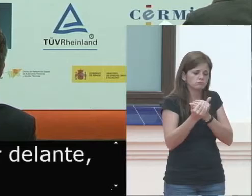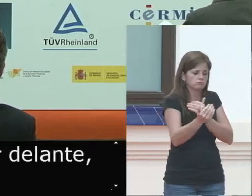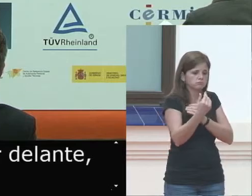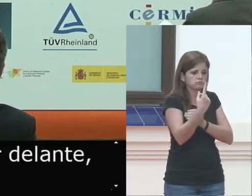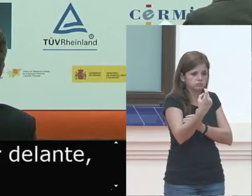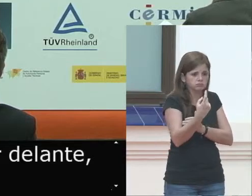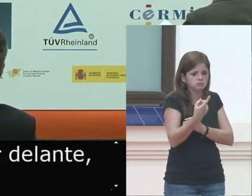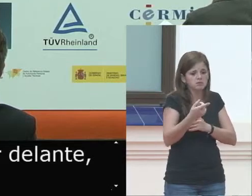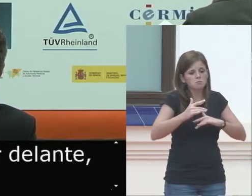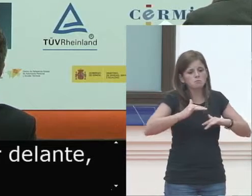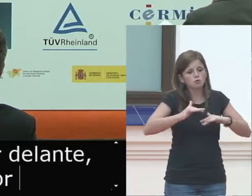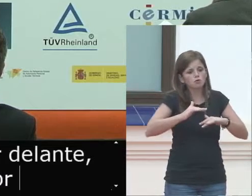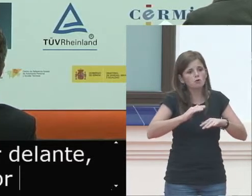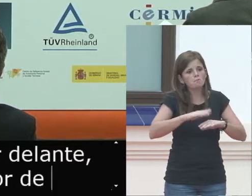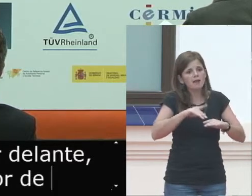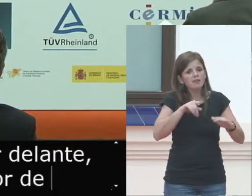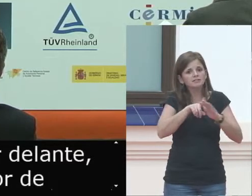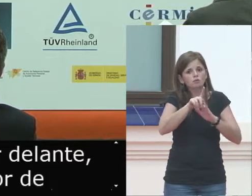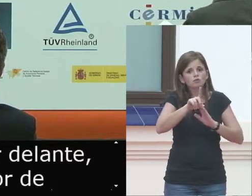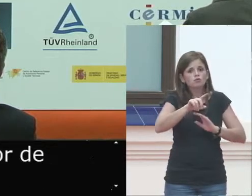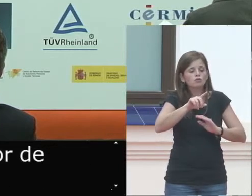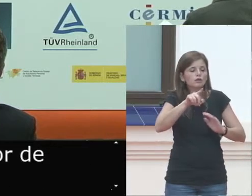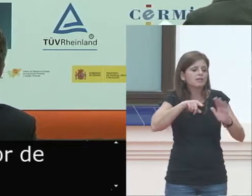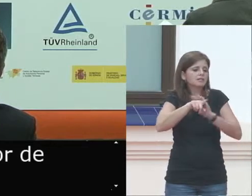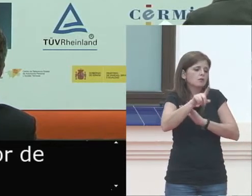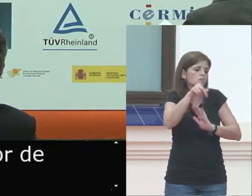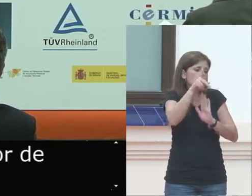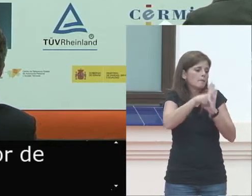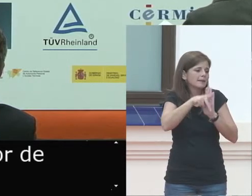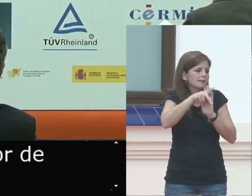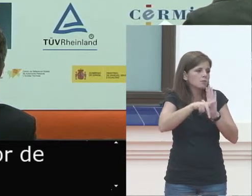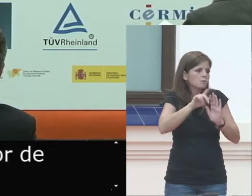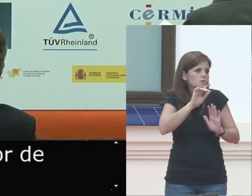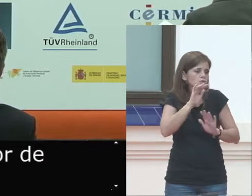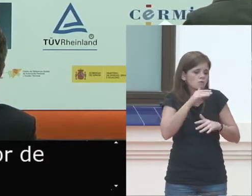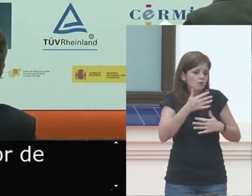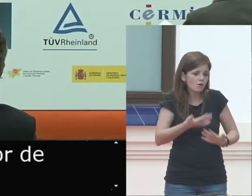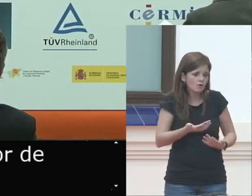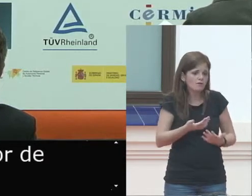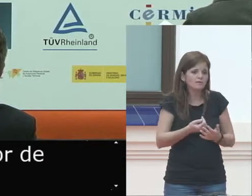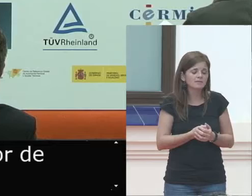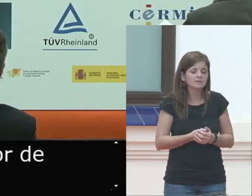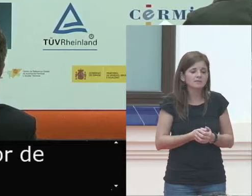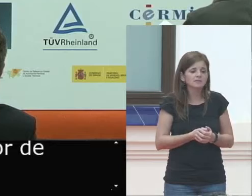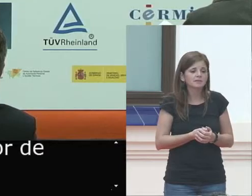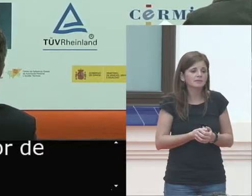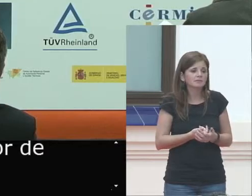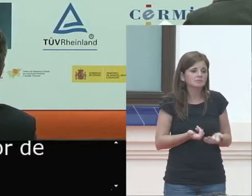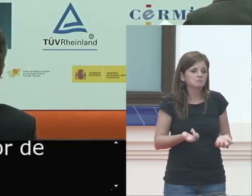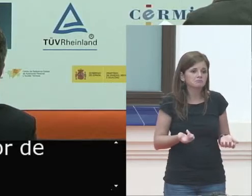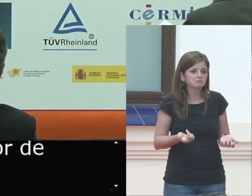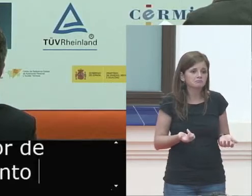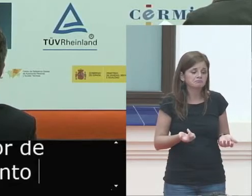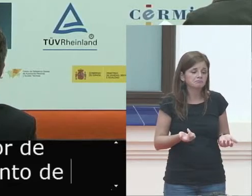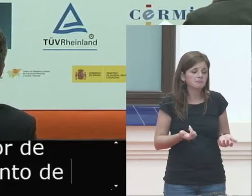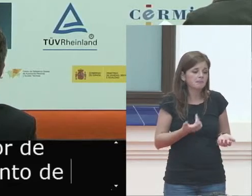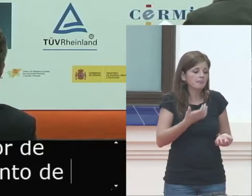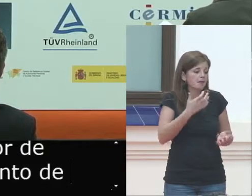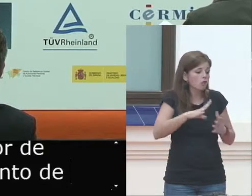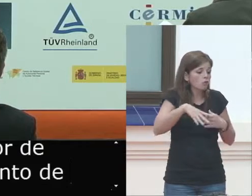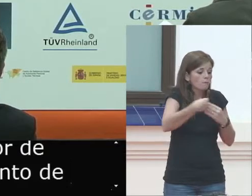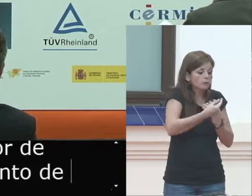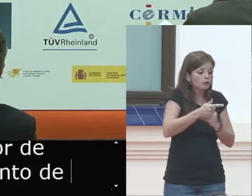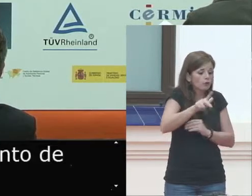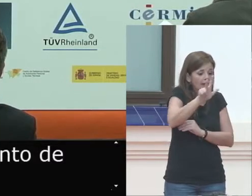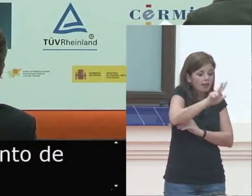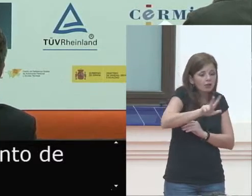nuevos desarrollos normativos ahora mismo, tanto de documentos